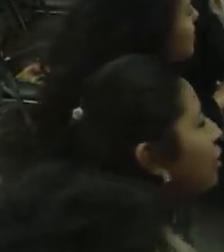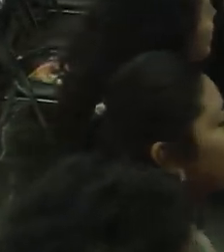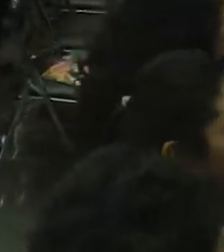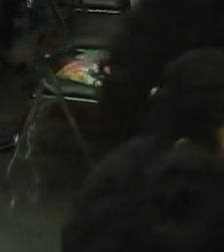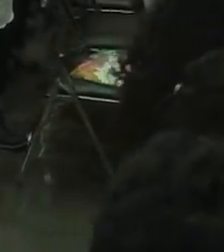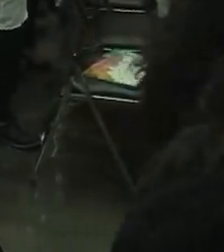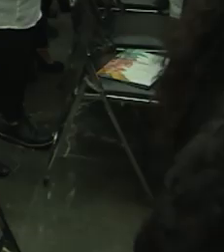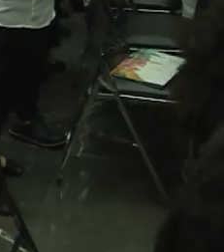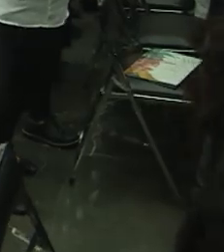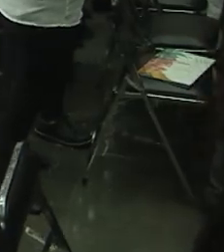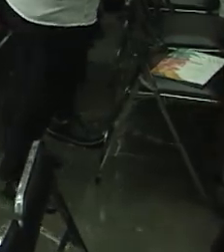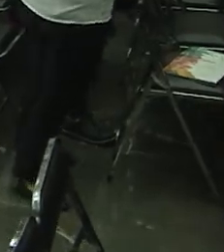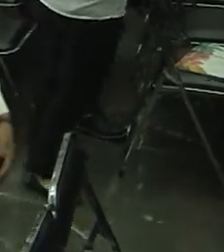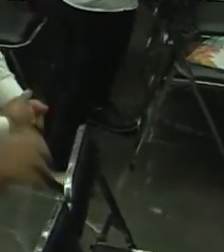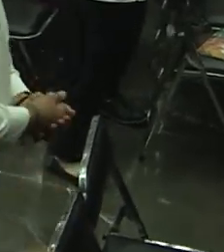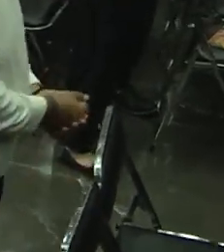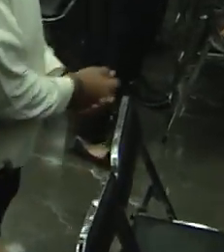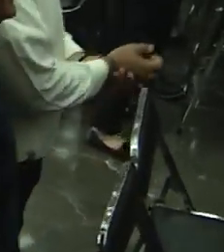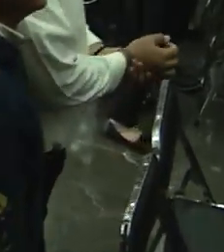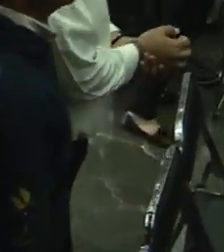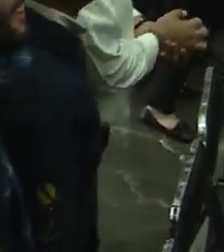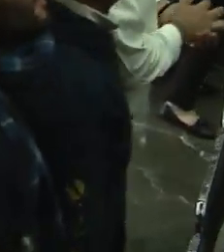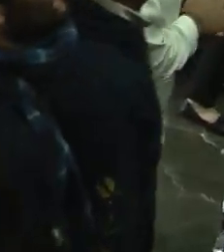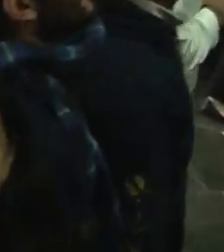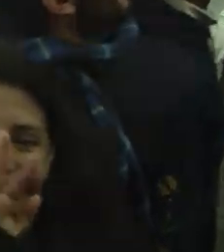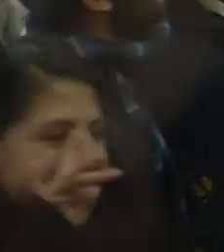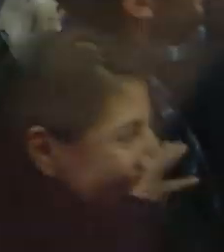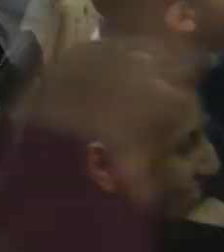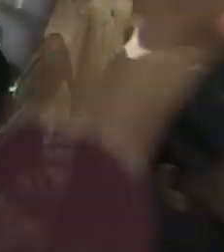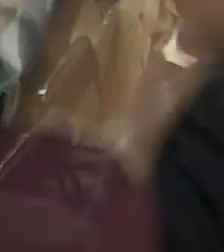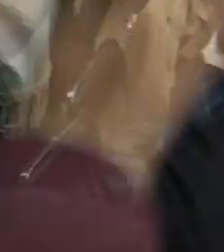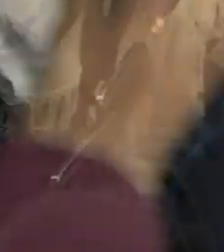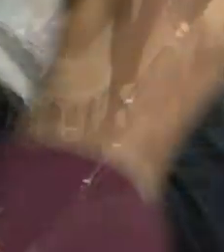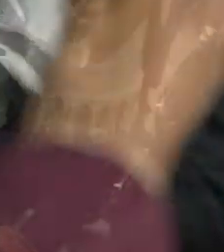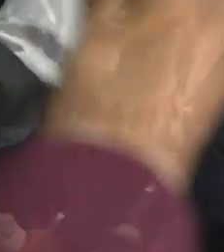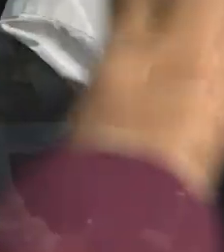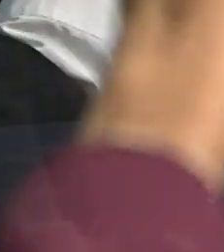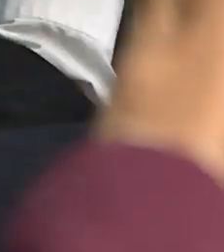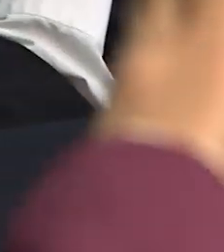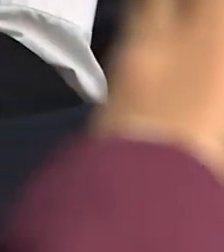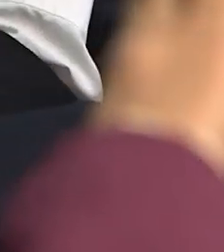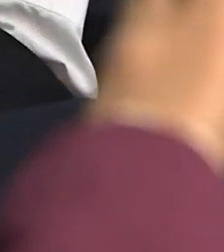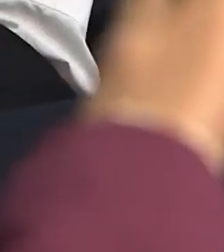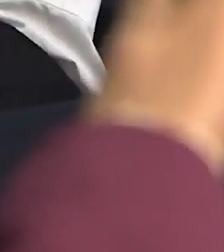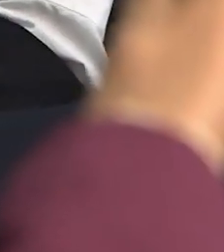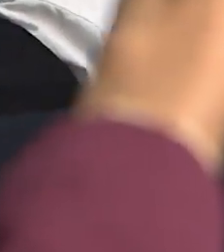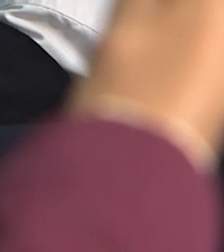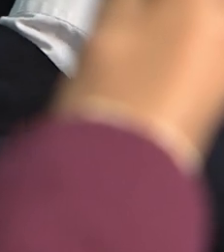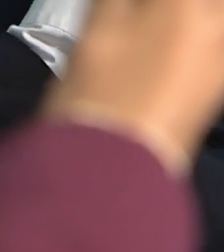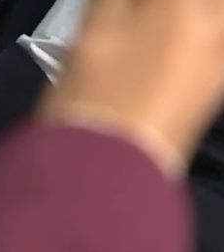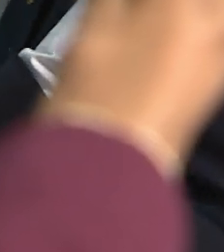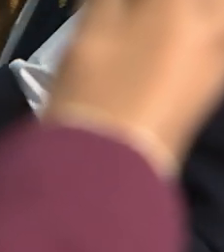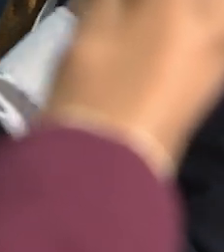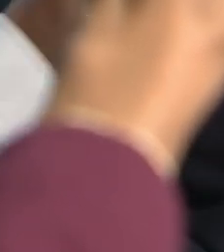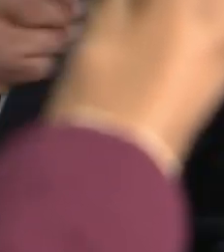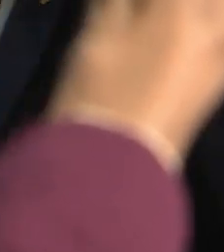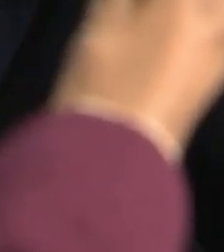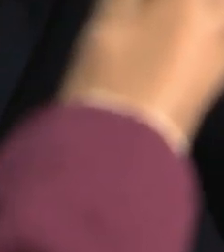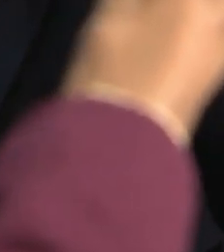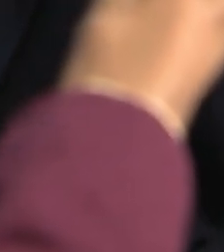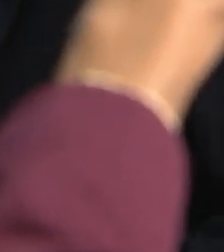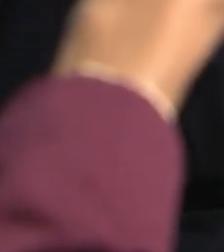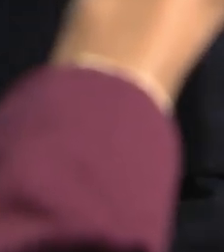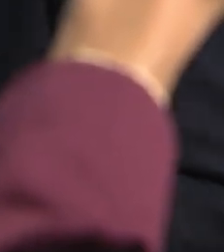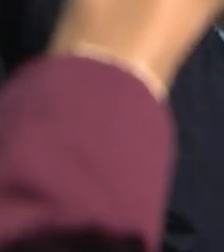que la unam es de los universitarios y de todo méxico en esta mañana que está a punto de comenzar esta ceremonia el doctor enrique graue